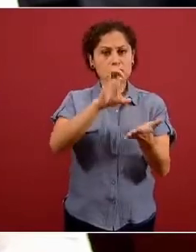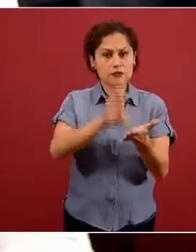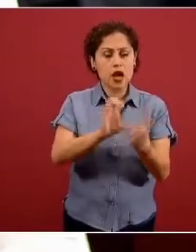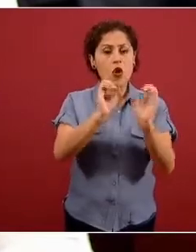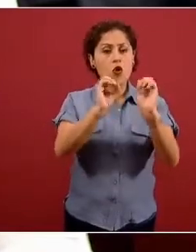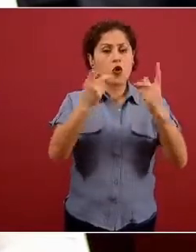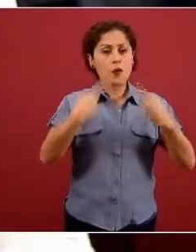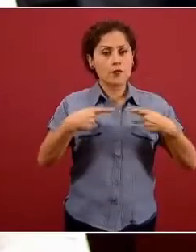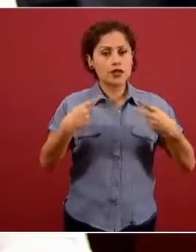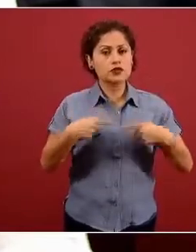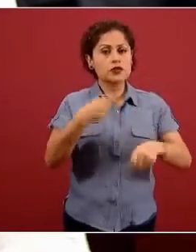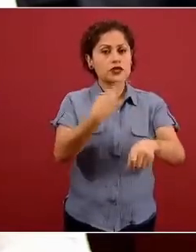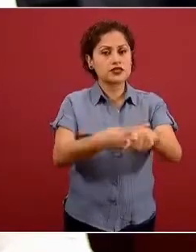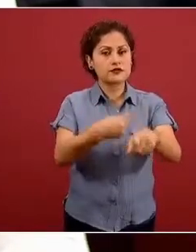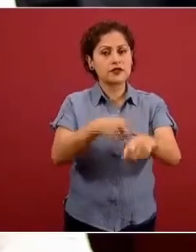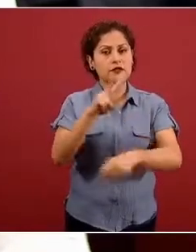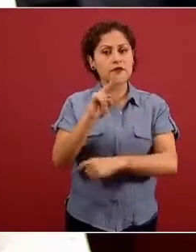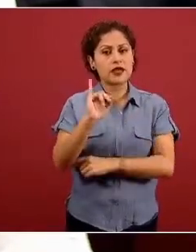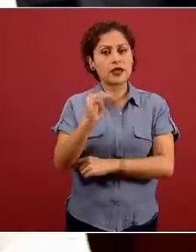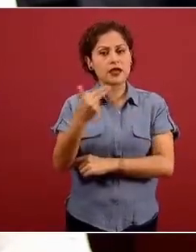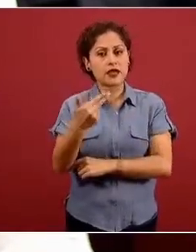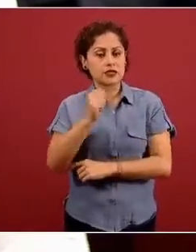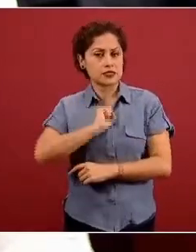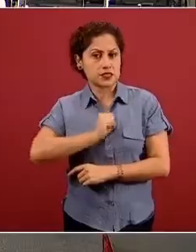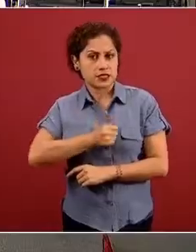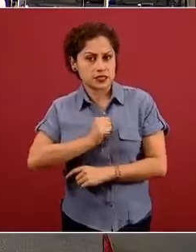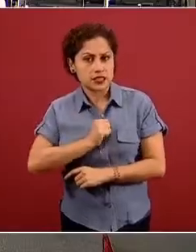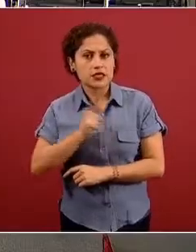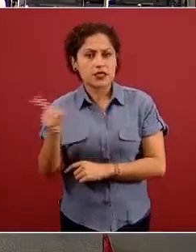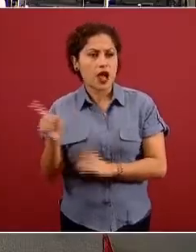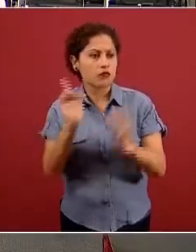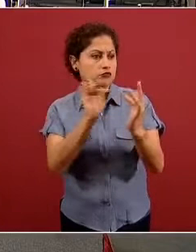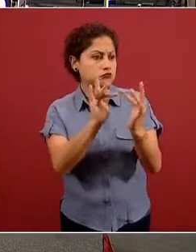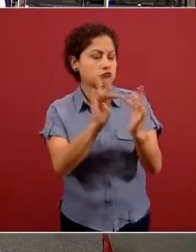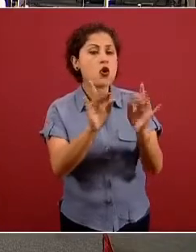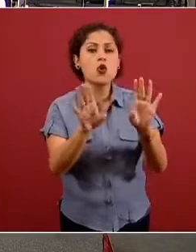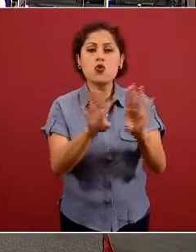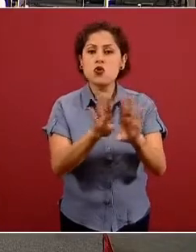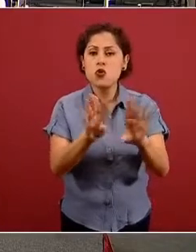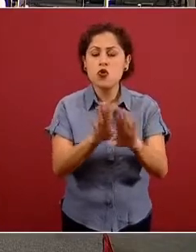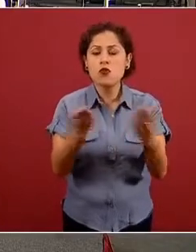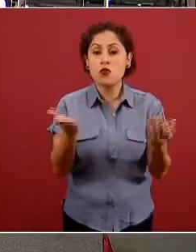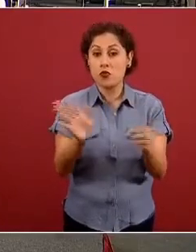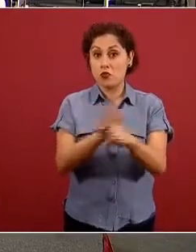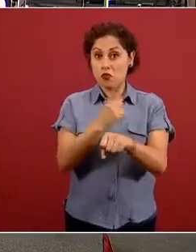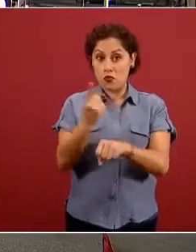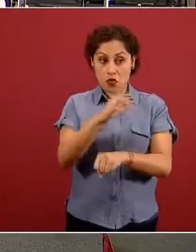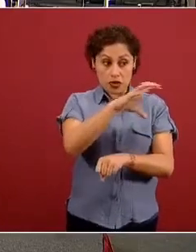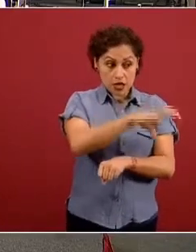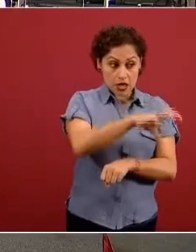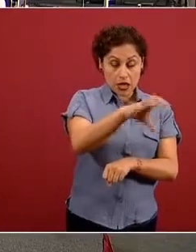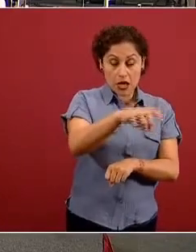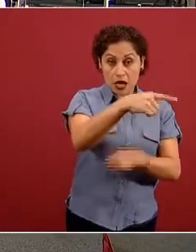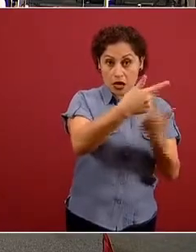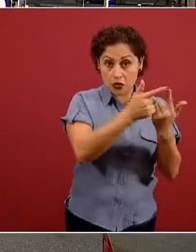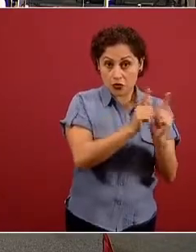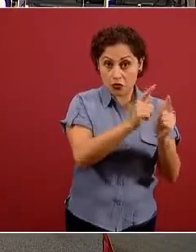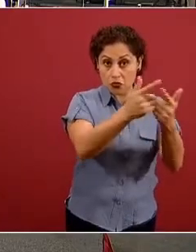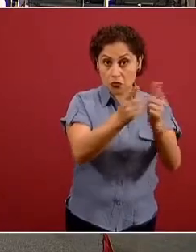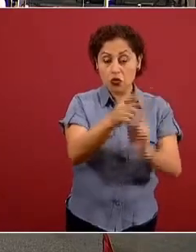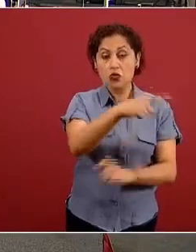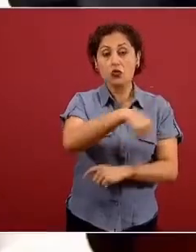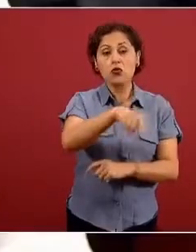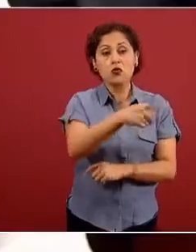es VIH-Sida. ¿Cómo se va a planear la estrategia, siendo que son grupos no cuentan